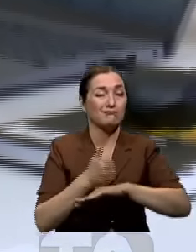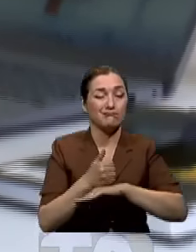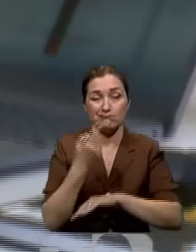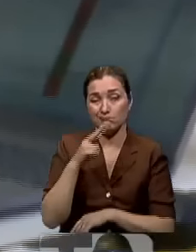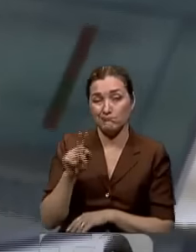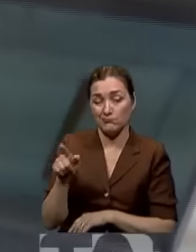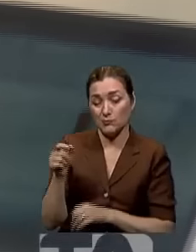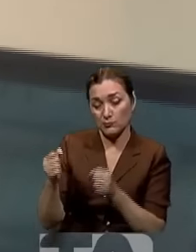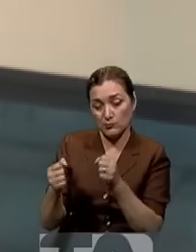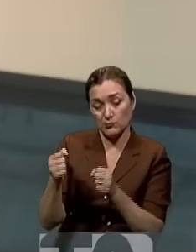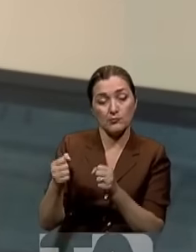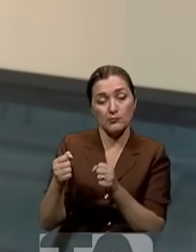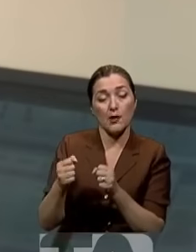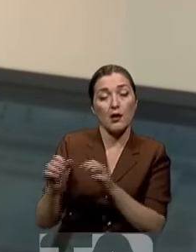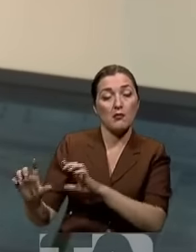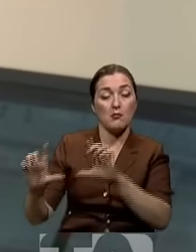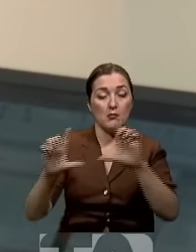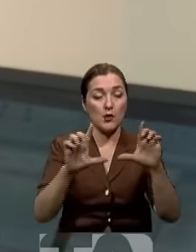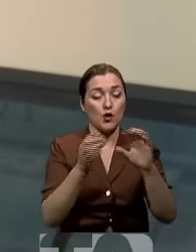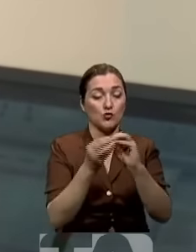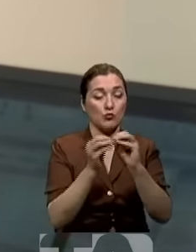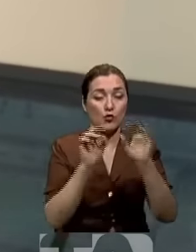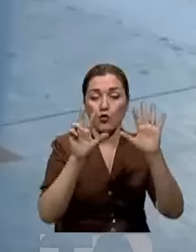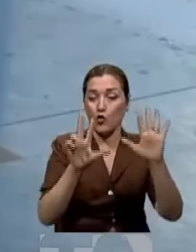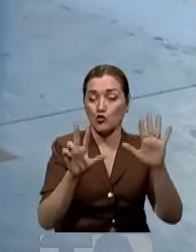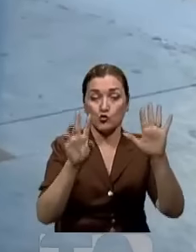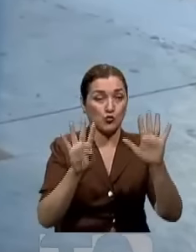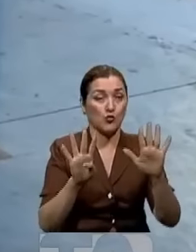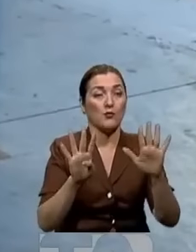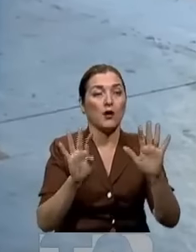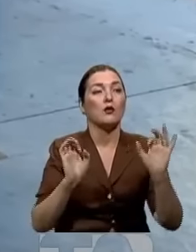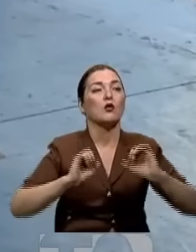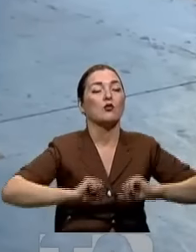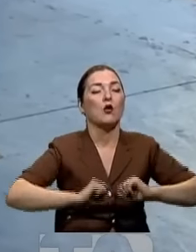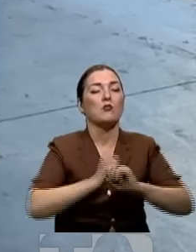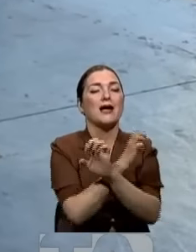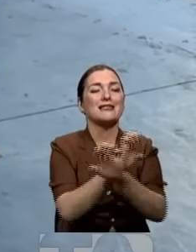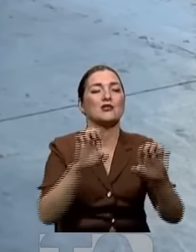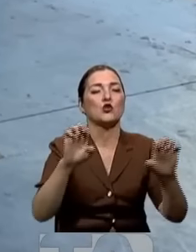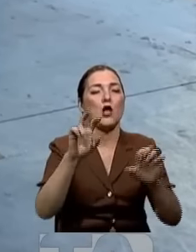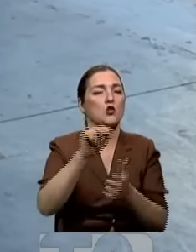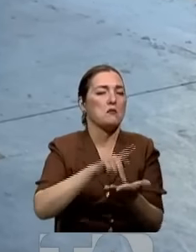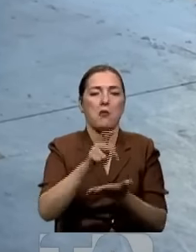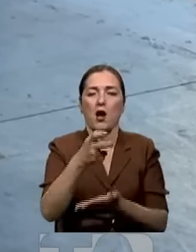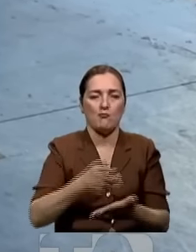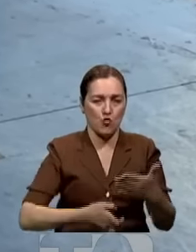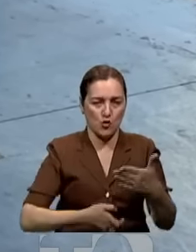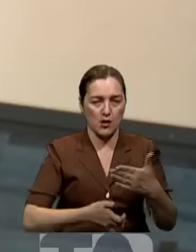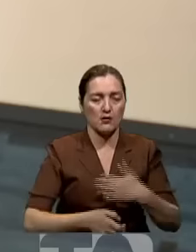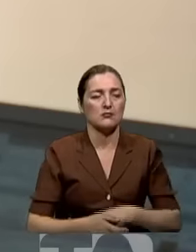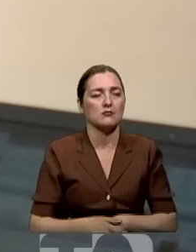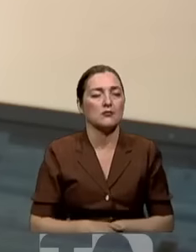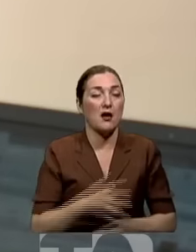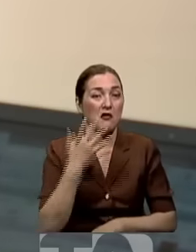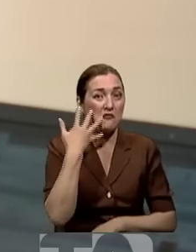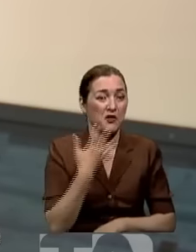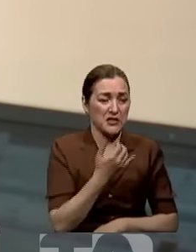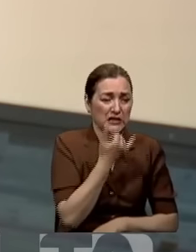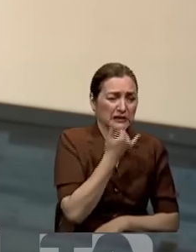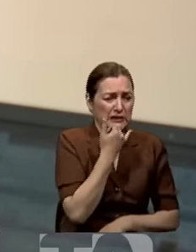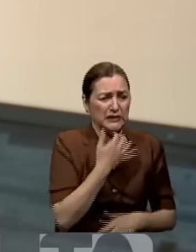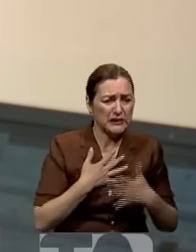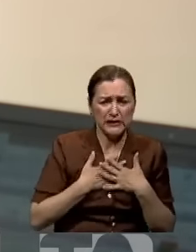afirma que los vehículos cuyas placas terminen en 8 y 9 podrán ser exonerados de la multa por calendarización. Esta medida